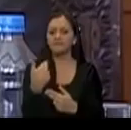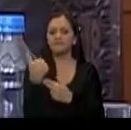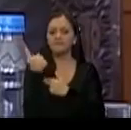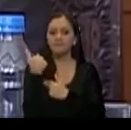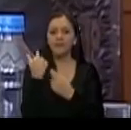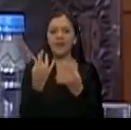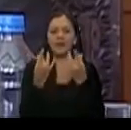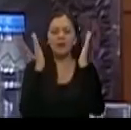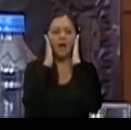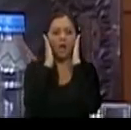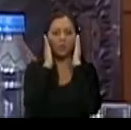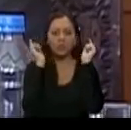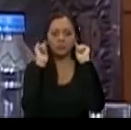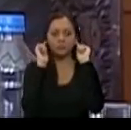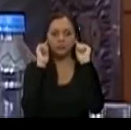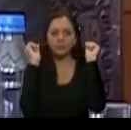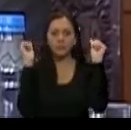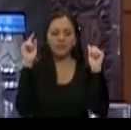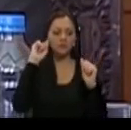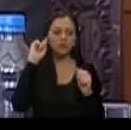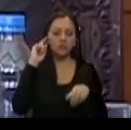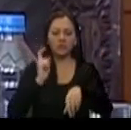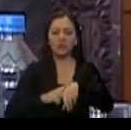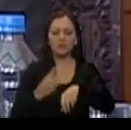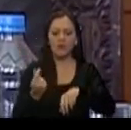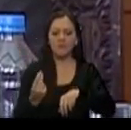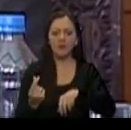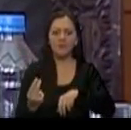calidad de audio, calidad de sonido, en tiempo real.